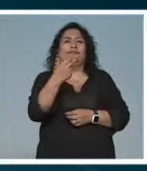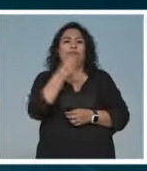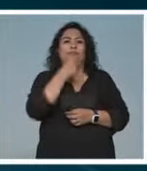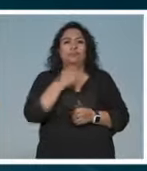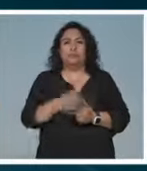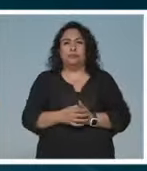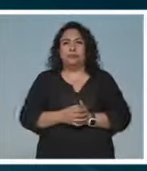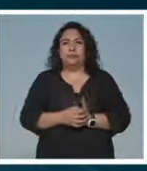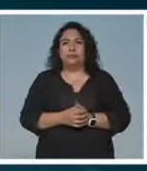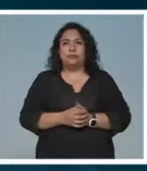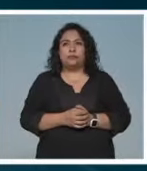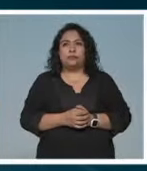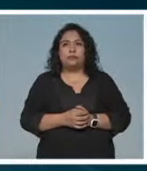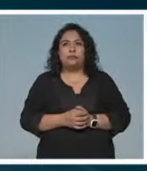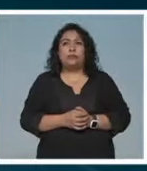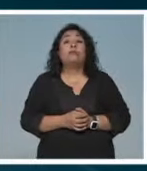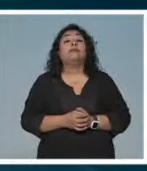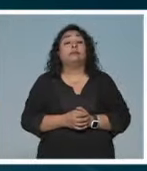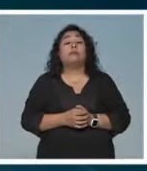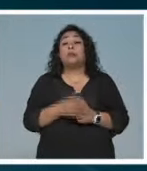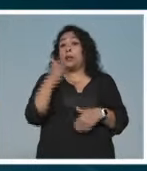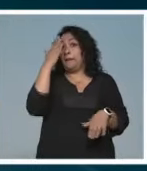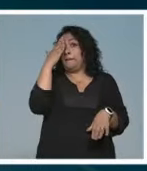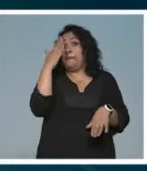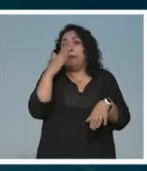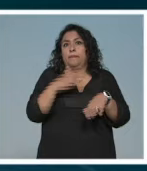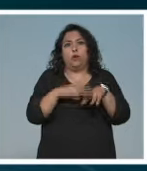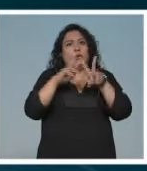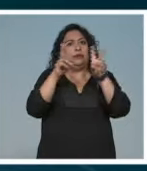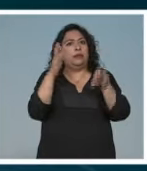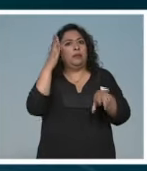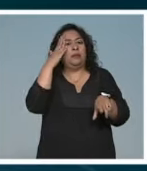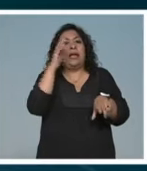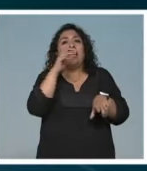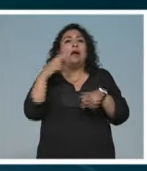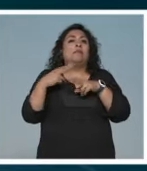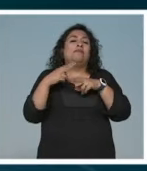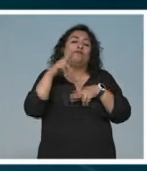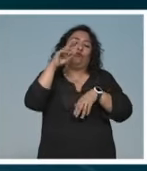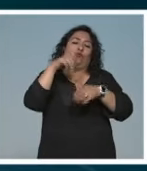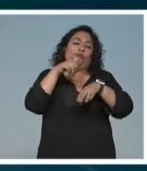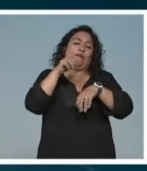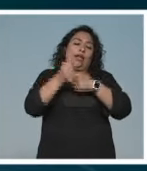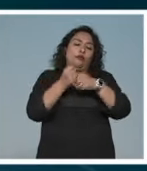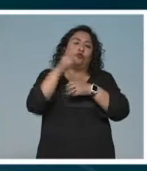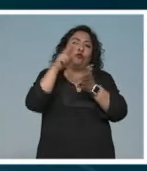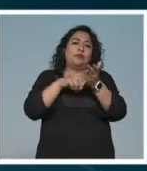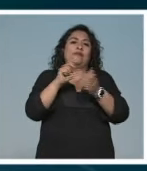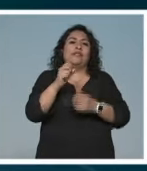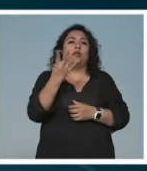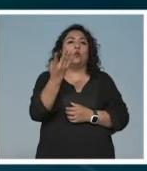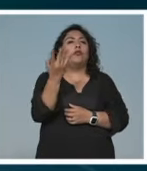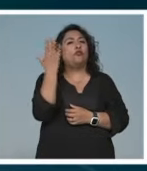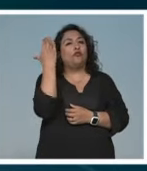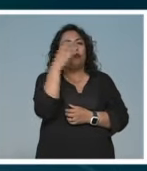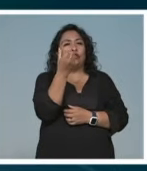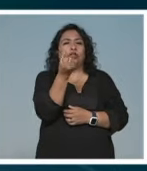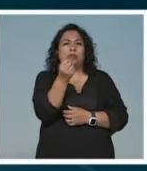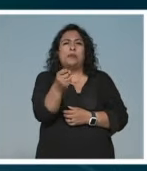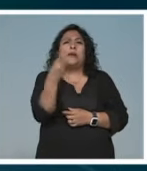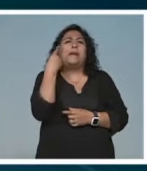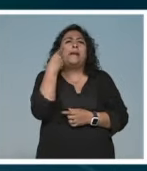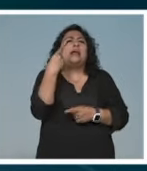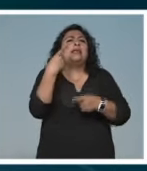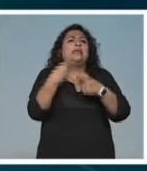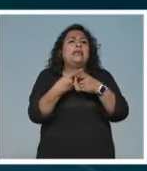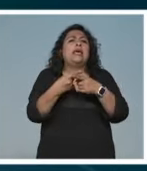Meléndez. La memoria es tema central de la edición 2024 de Fotoseptiembre. Veamos quiénes serán